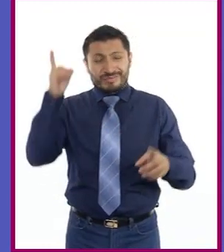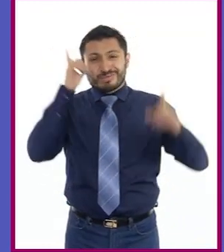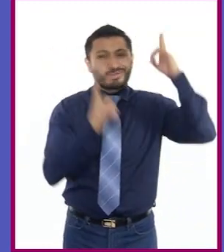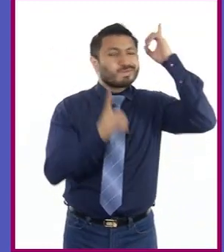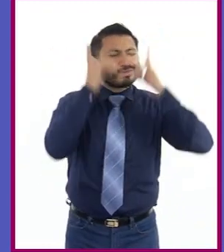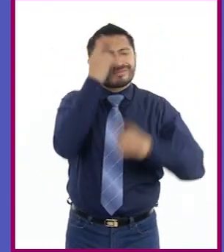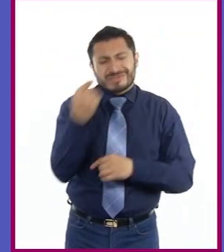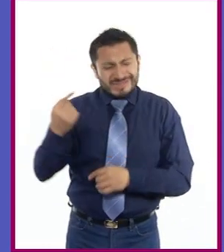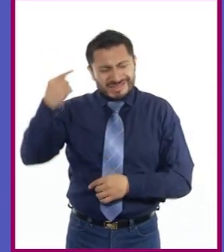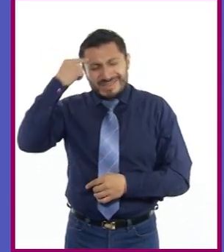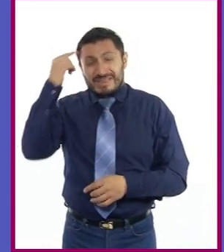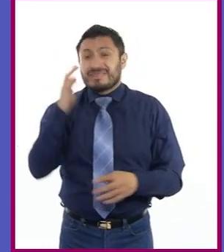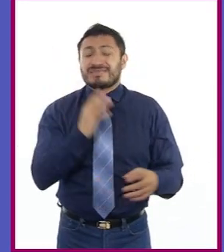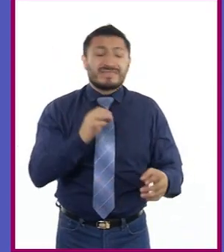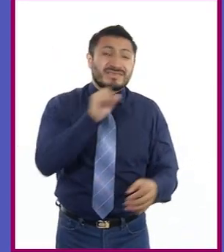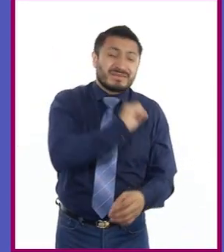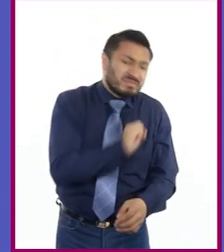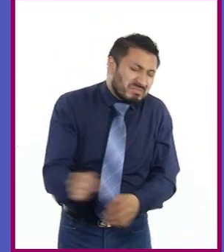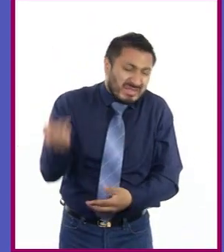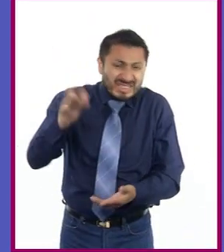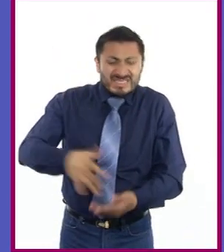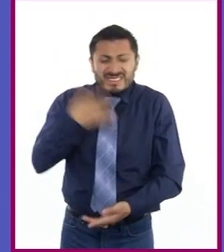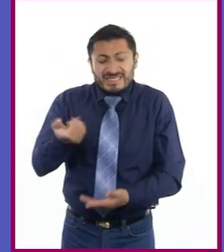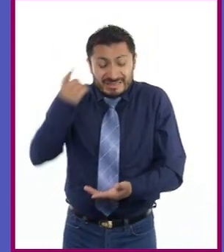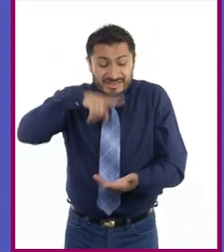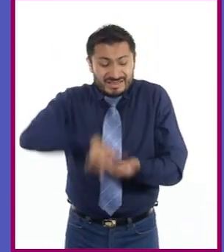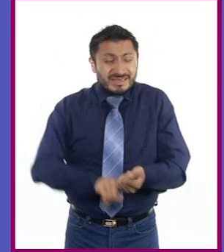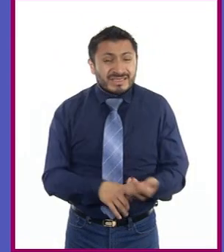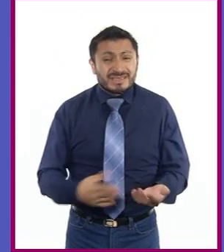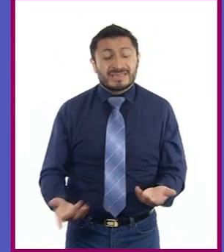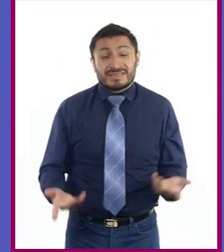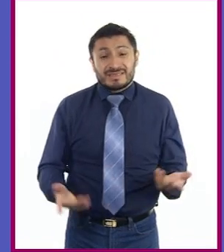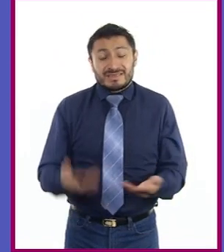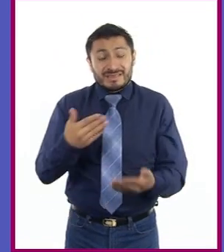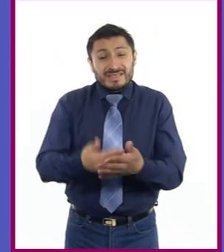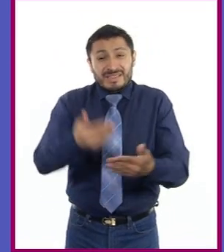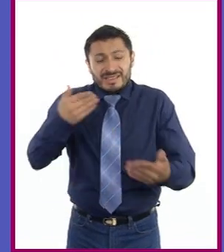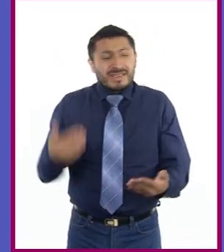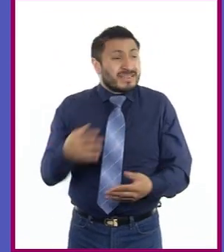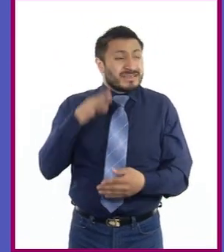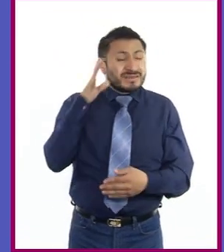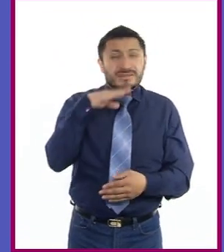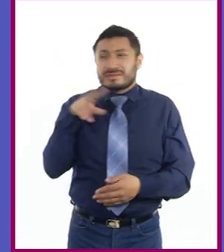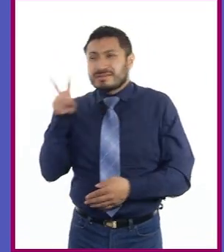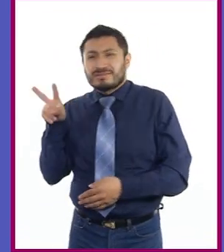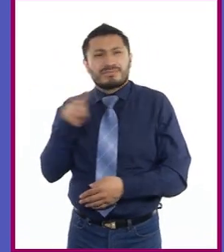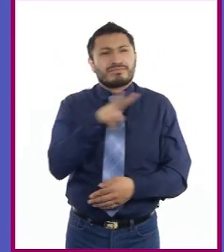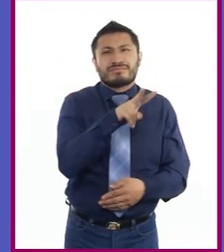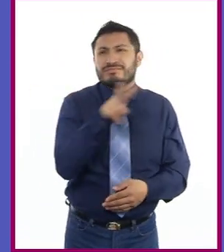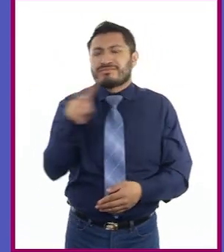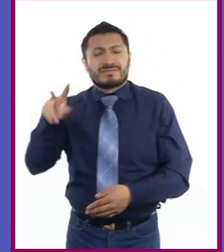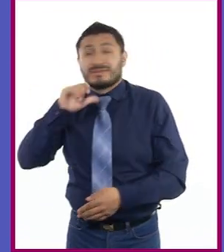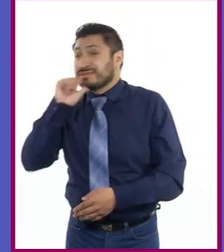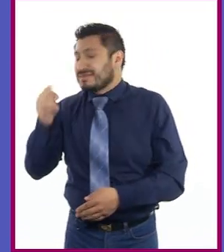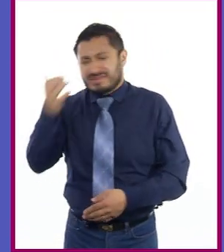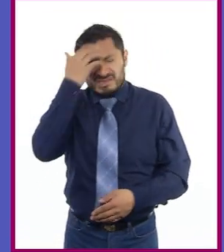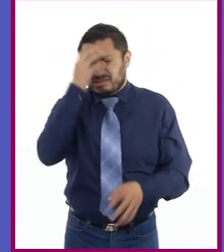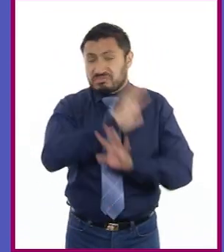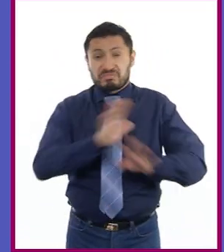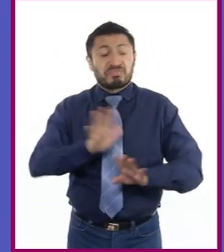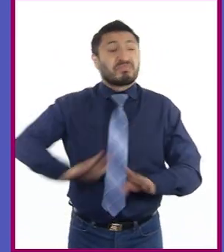los males que nos cercan, antes que ir a buscar otros de que no tenemos seguro conocimiento?